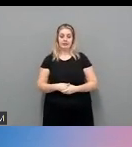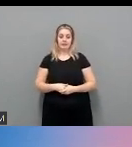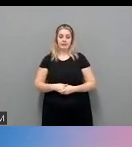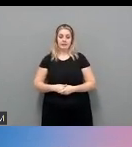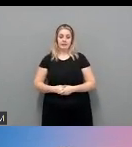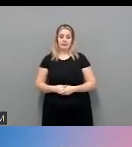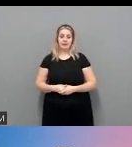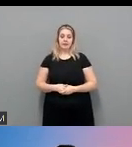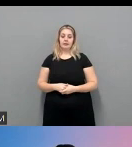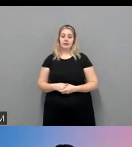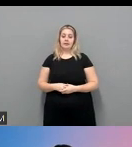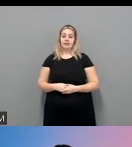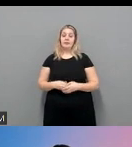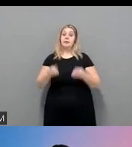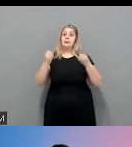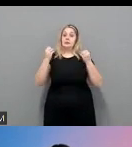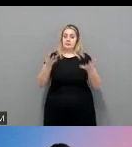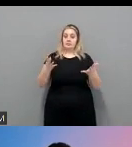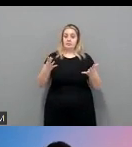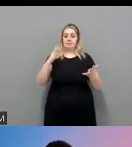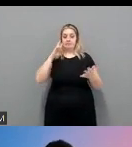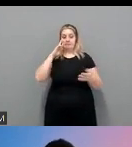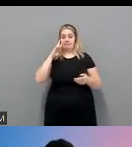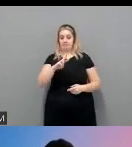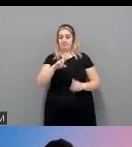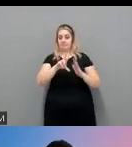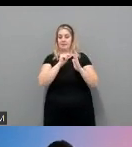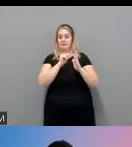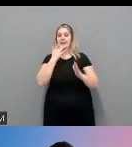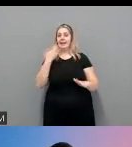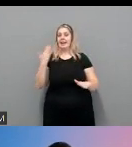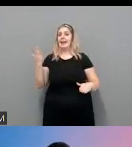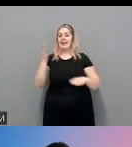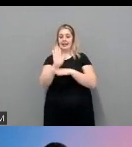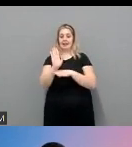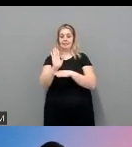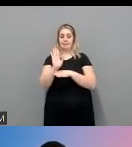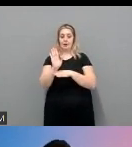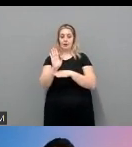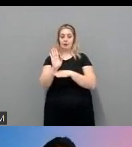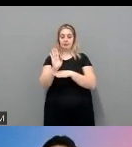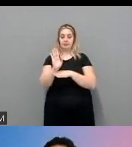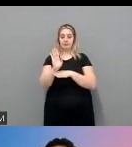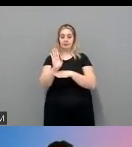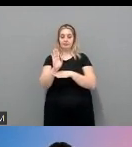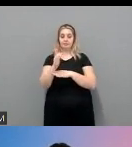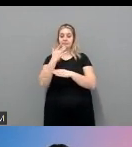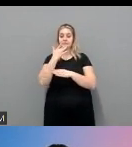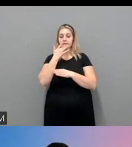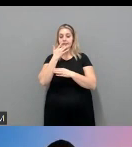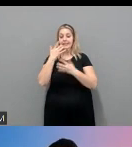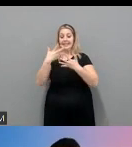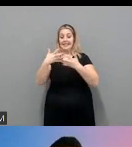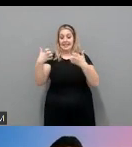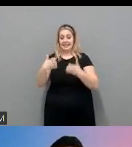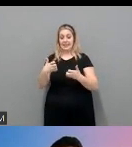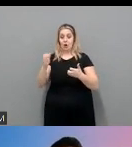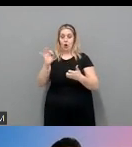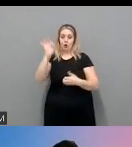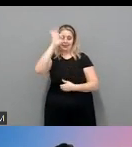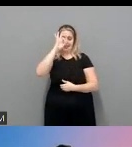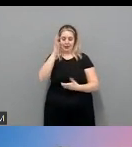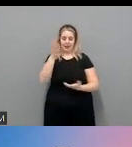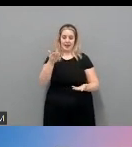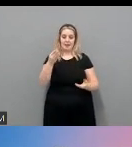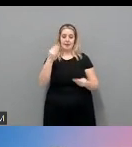Bien, pues vemos un ejemplo de el texto o la teoría. Creo siempre que